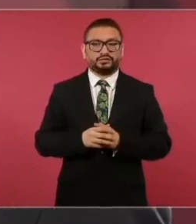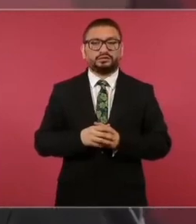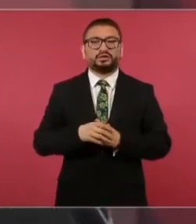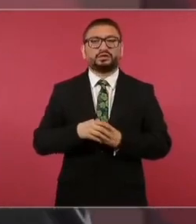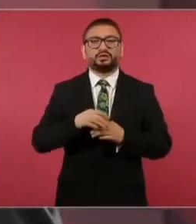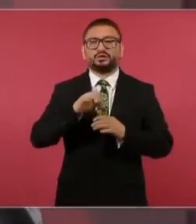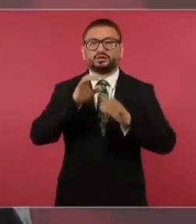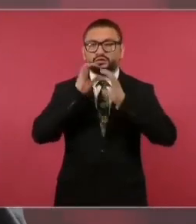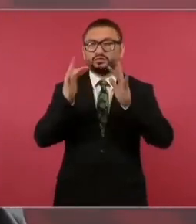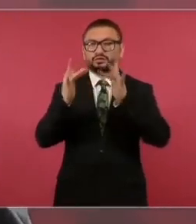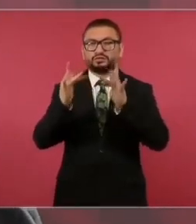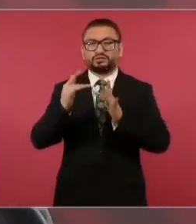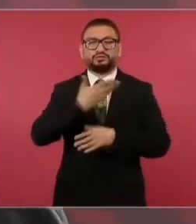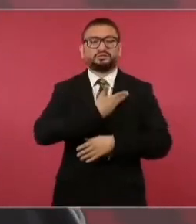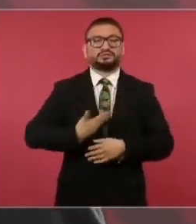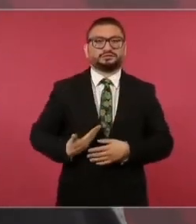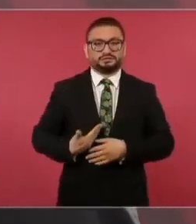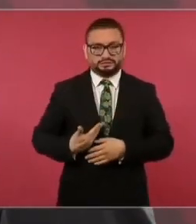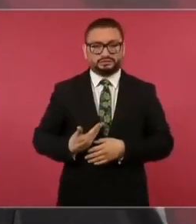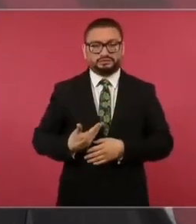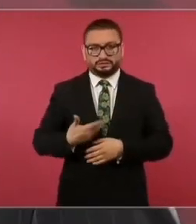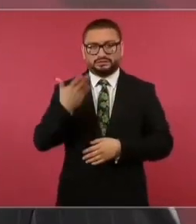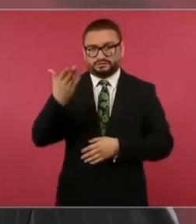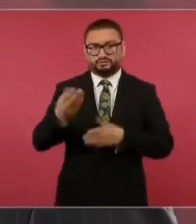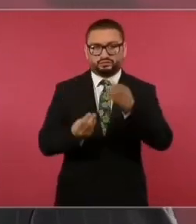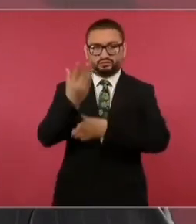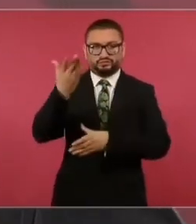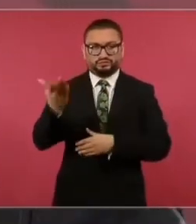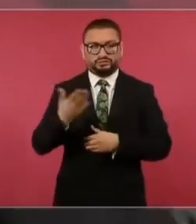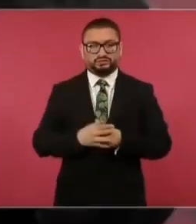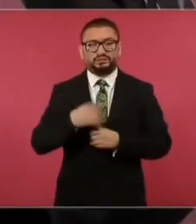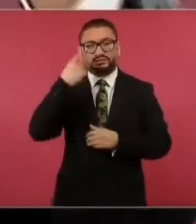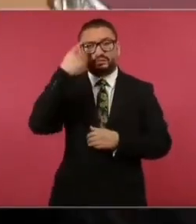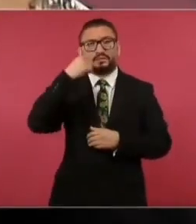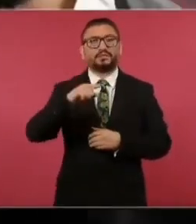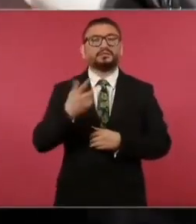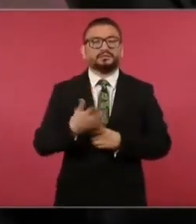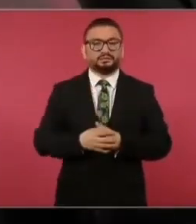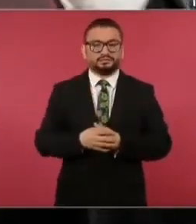nos ponga en comunicación con la presidenta electa para que